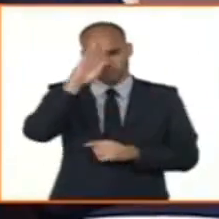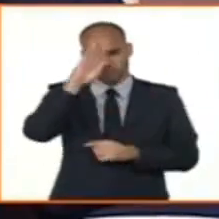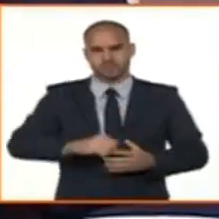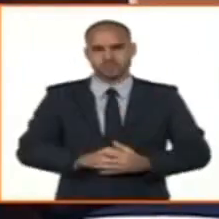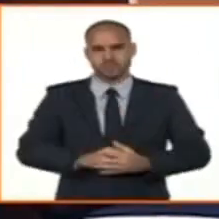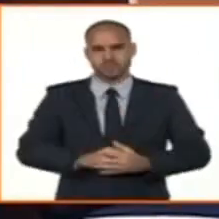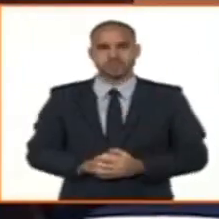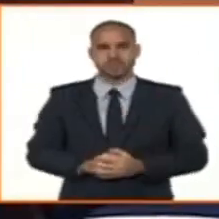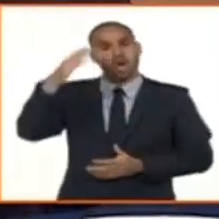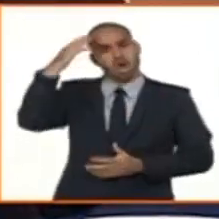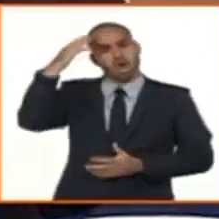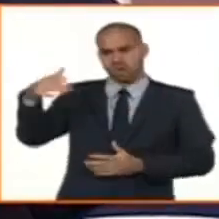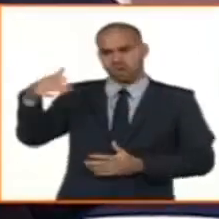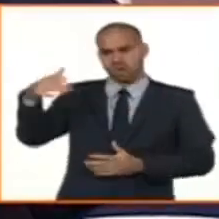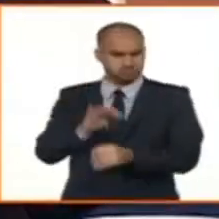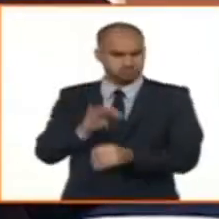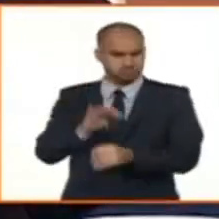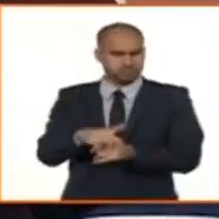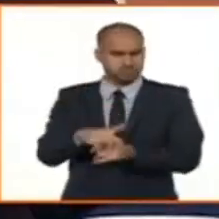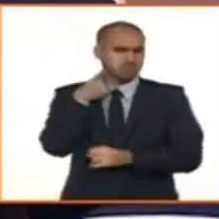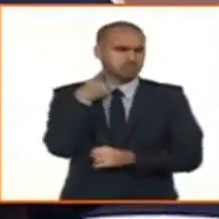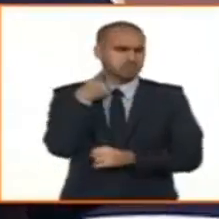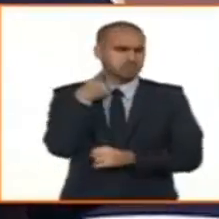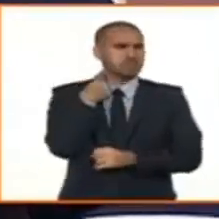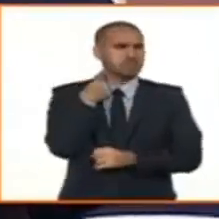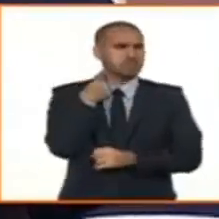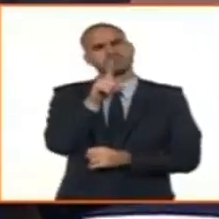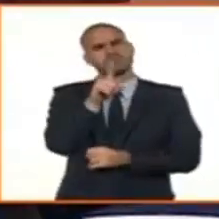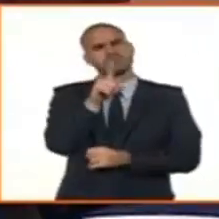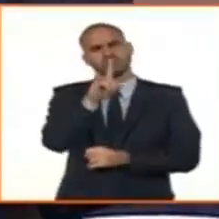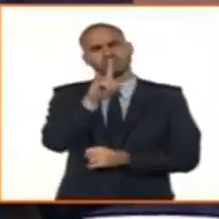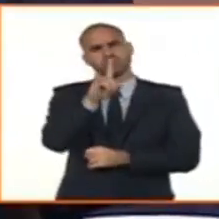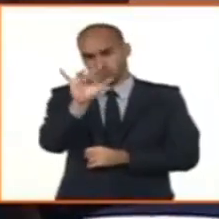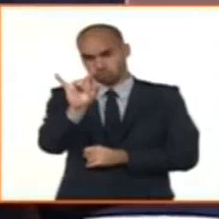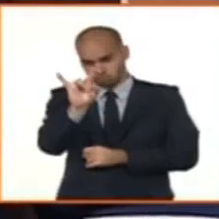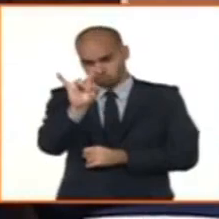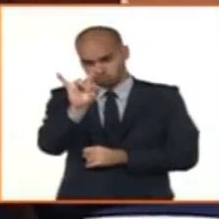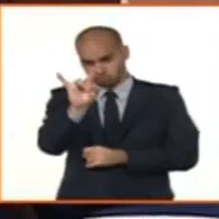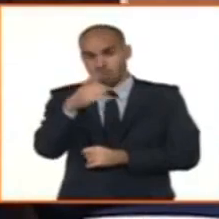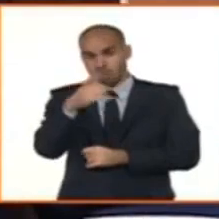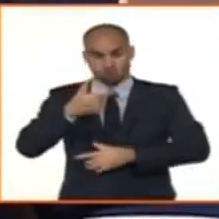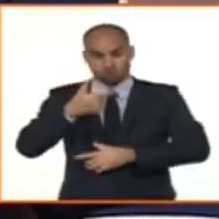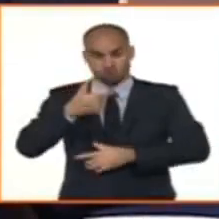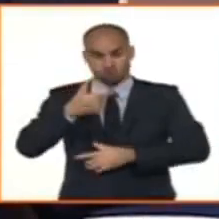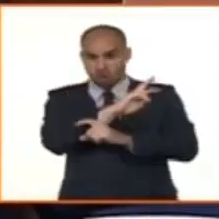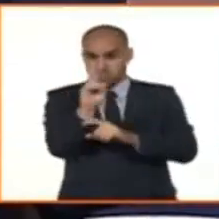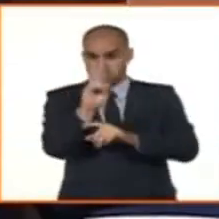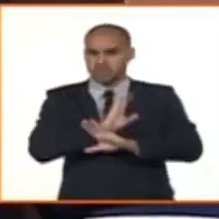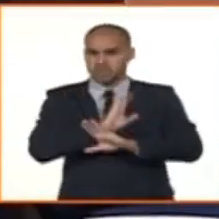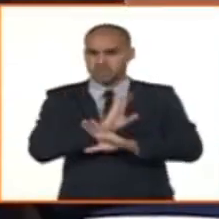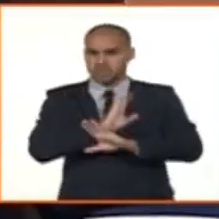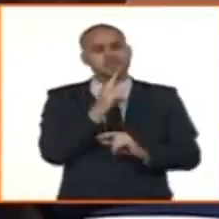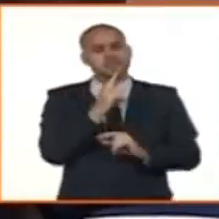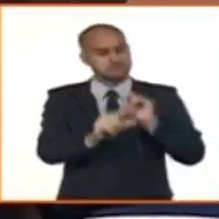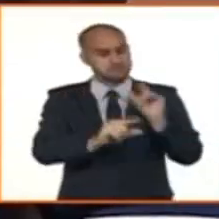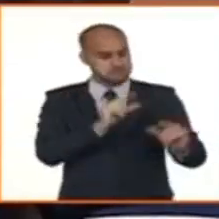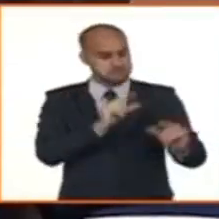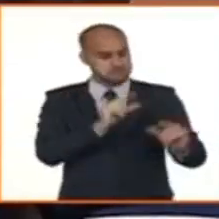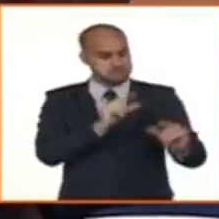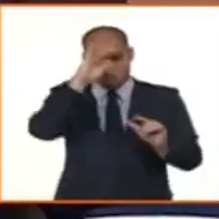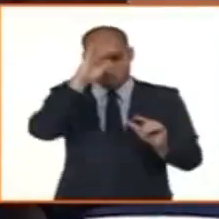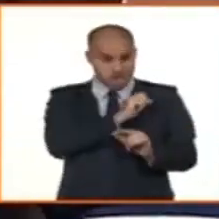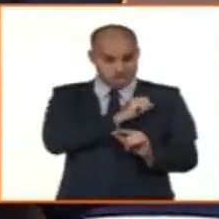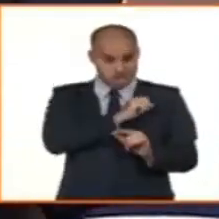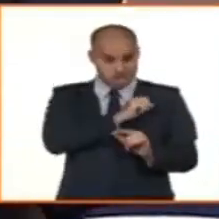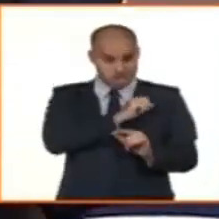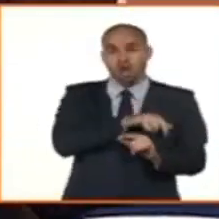momento, a principios de los años del triunfo de la revolución, admitió a los migrantes cubanos, a todos los cubanos que querían viajar hacia Estados